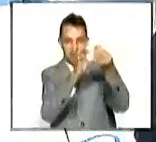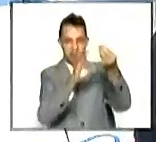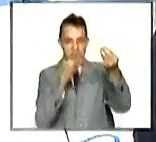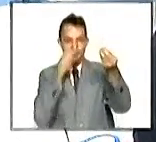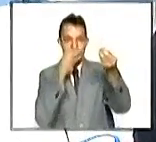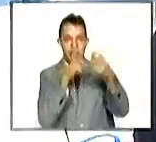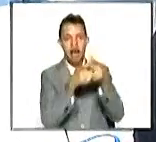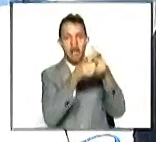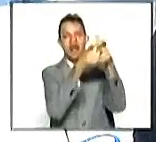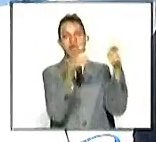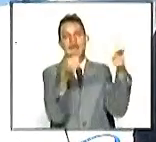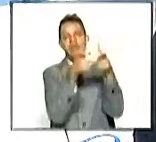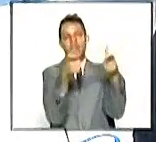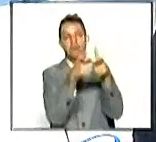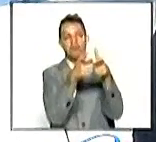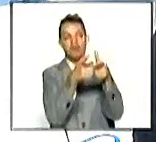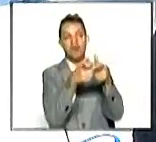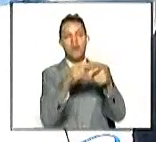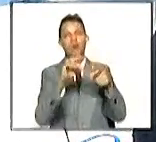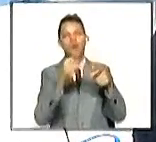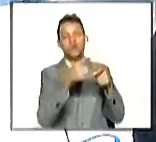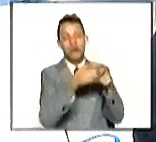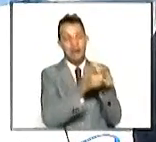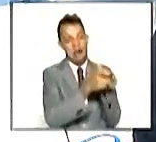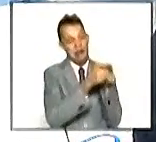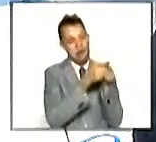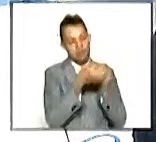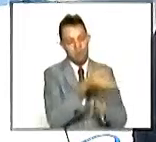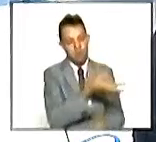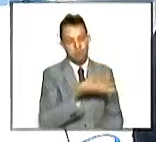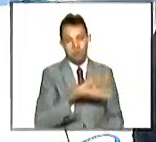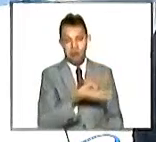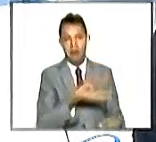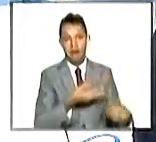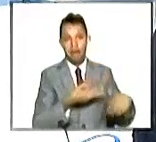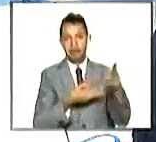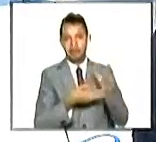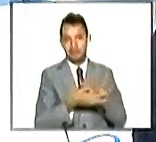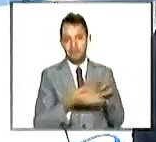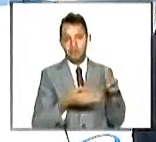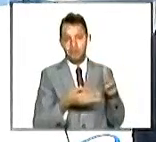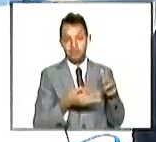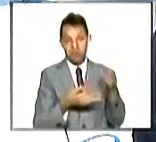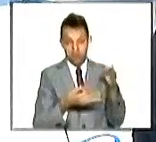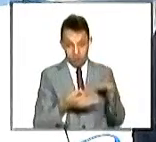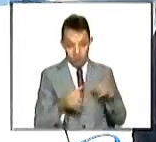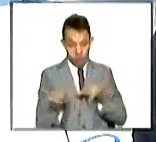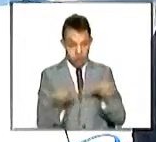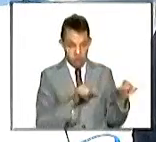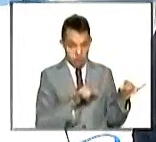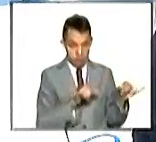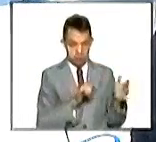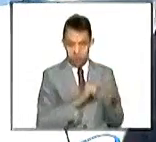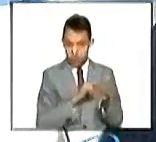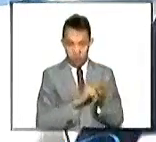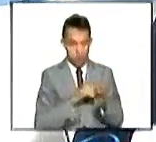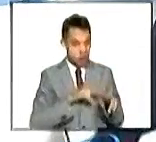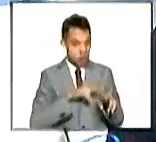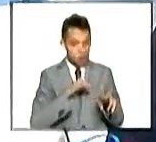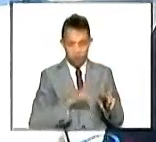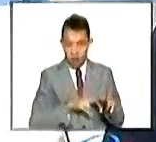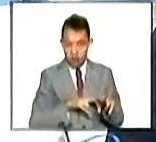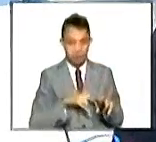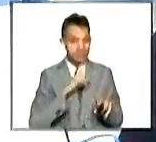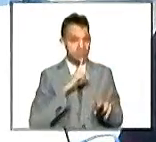más productiva. La artificial. La artificial, digamos, la transgénica. Pero ya esa uva no tiene las mismas propiedades. Pero como no es